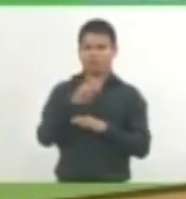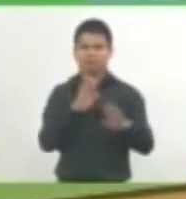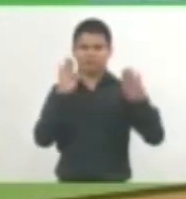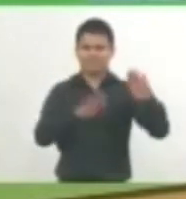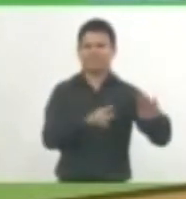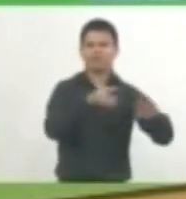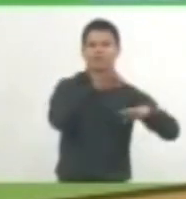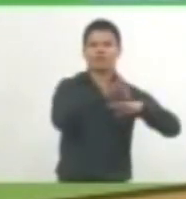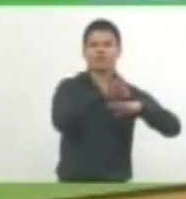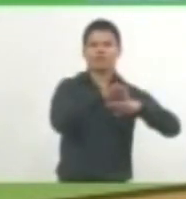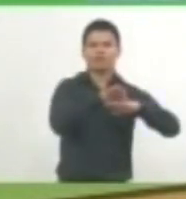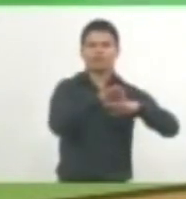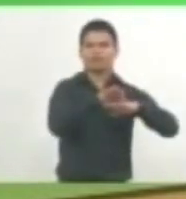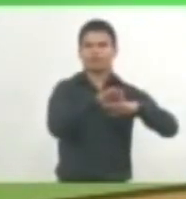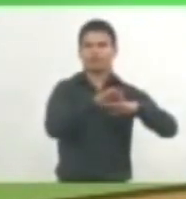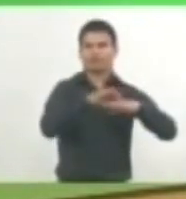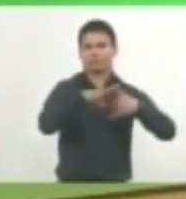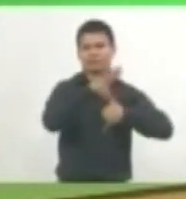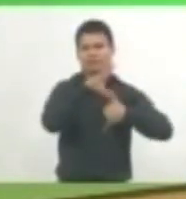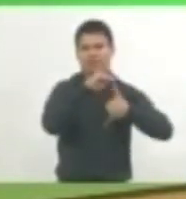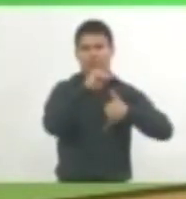de la Fundación Acosta Vendec.